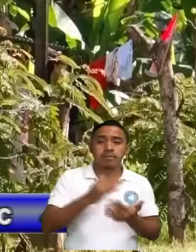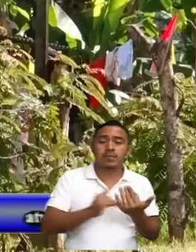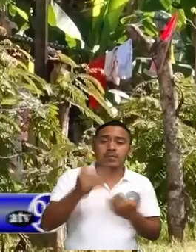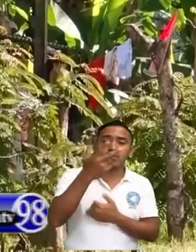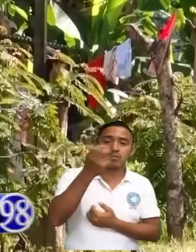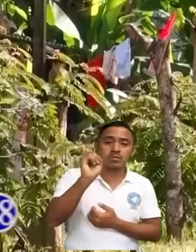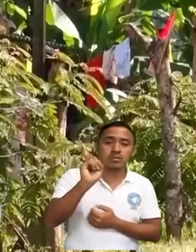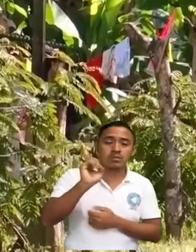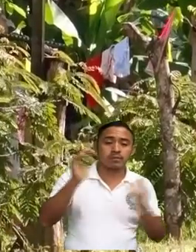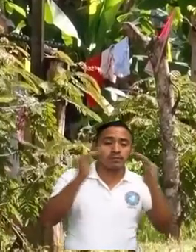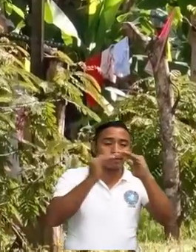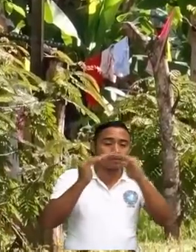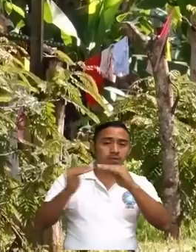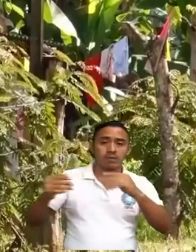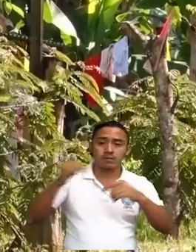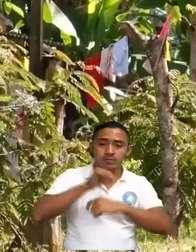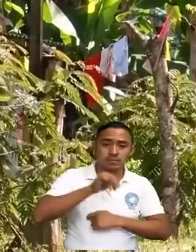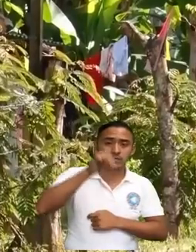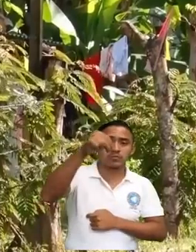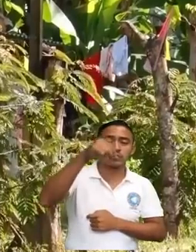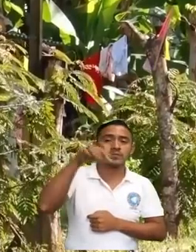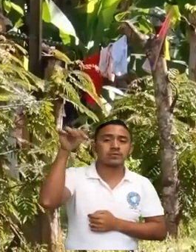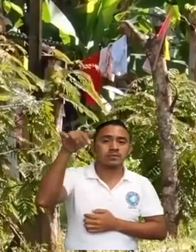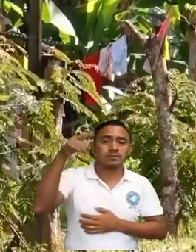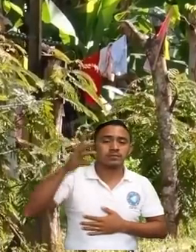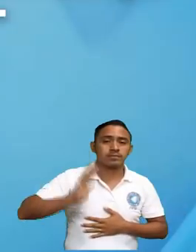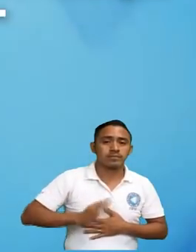hogares en comunidades del norte de nuestro país.